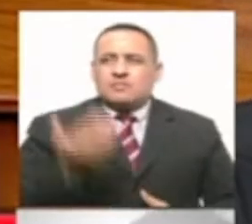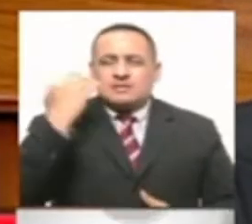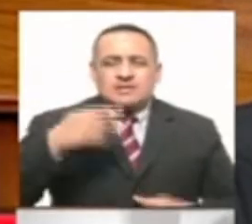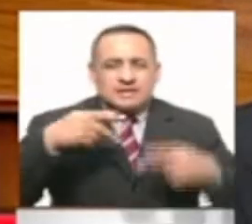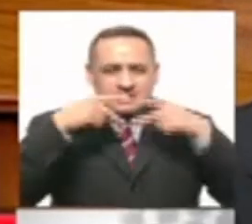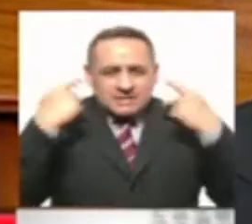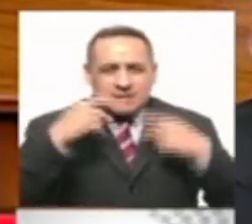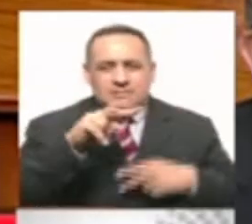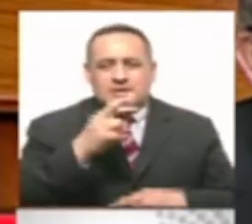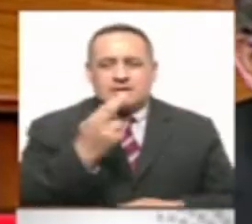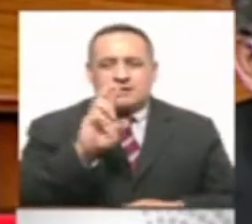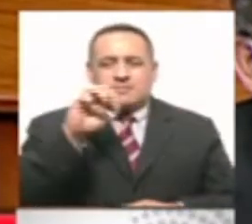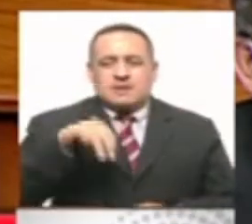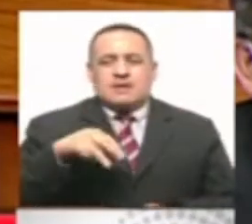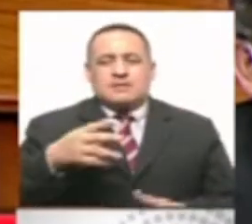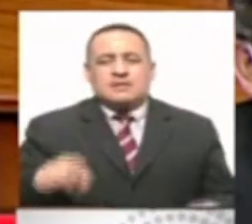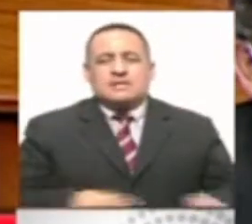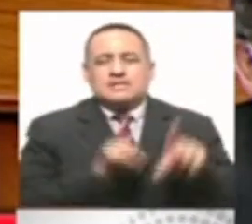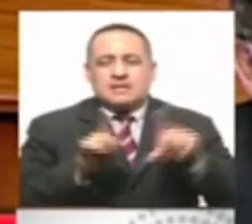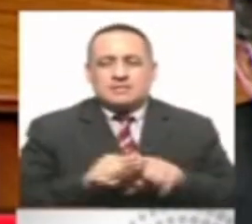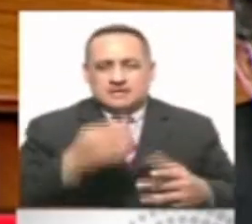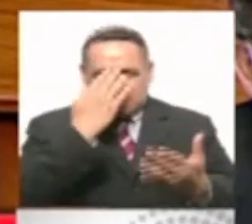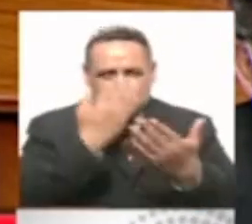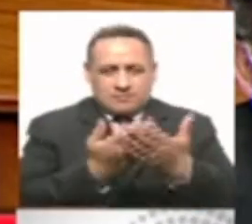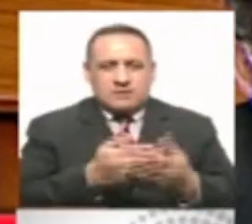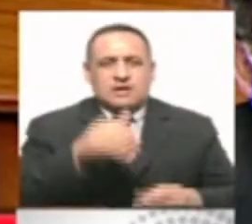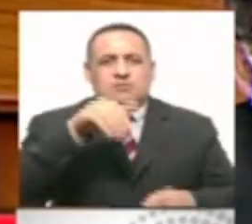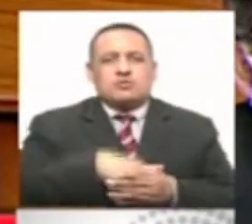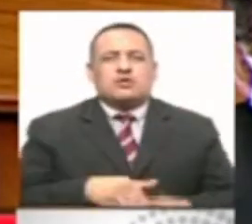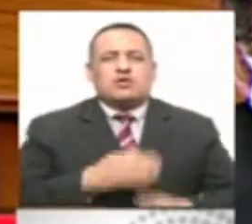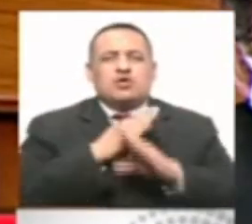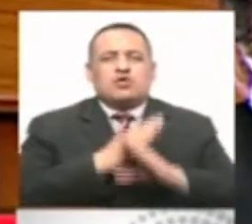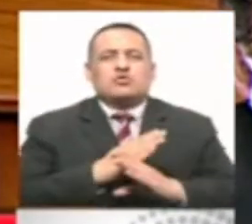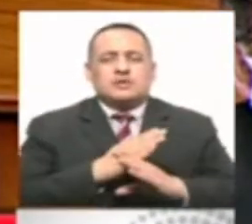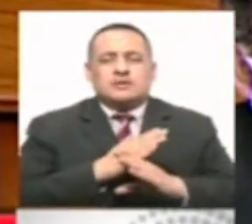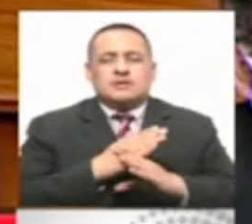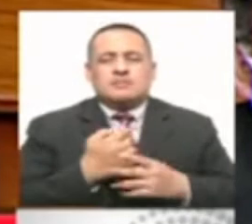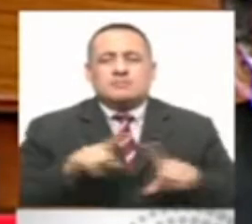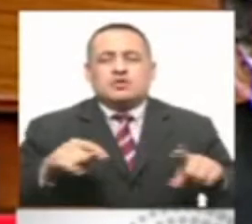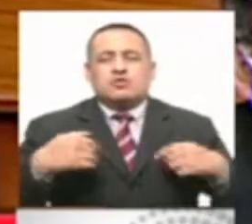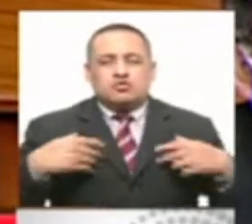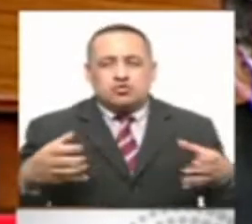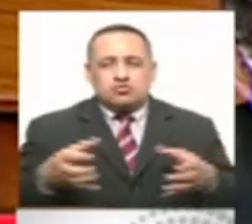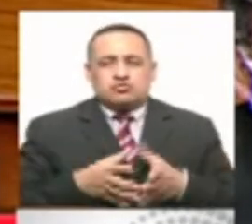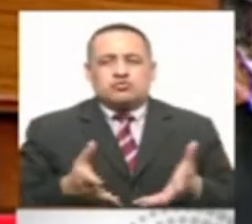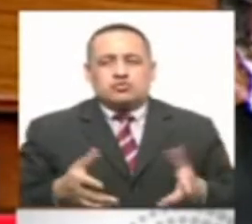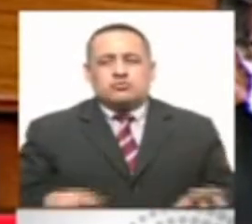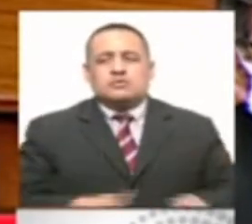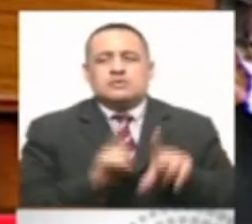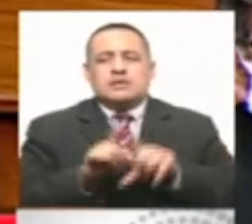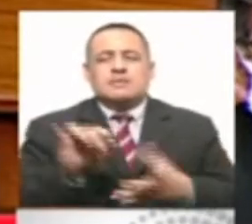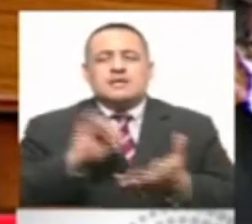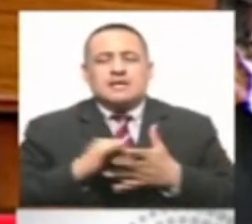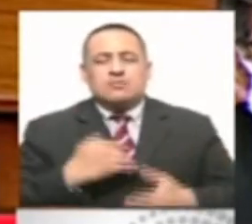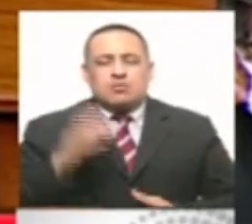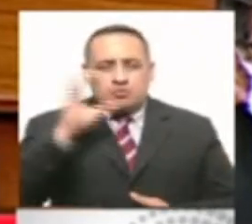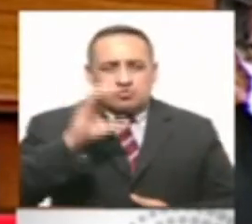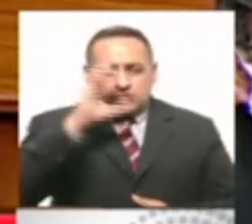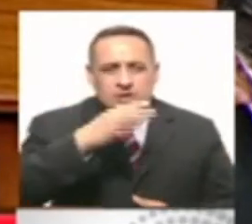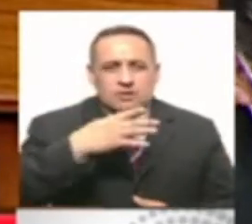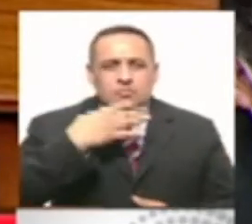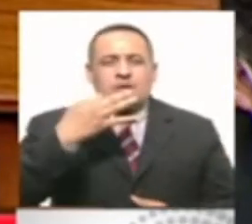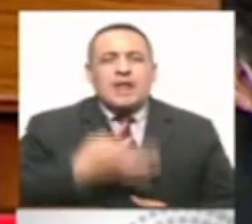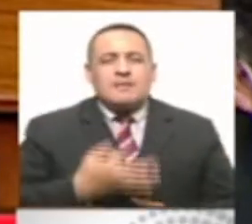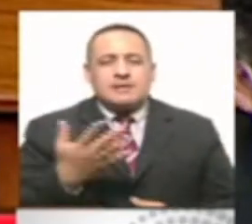BRAE. Y los del frente votaron en contra, pero nosotros hemos tratado de encontrar la